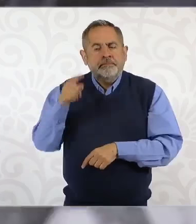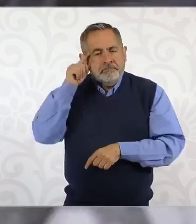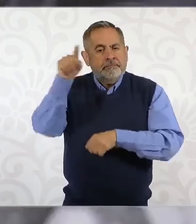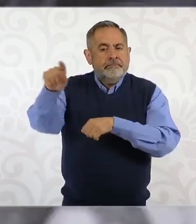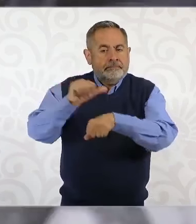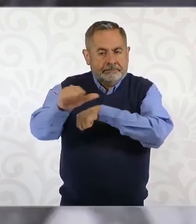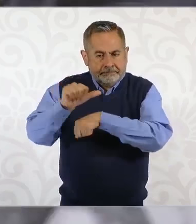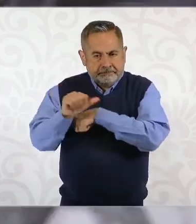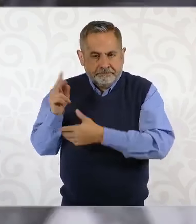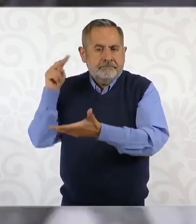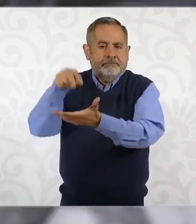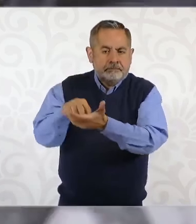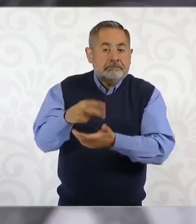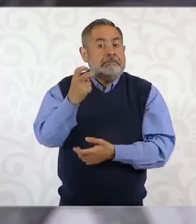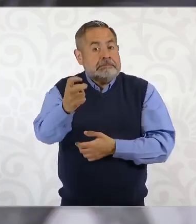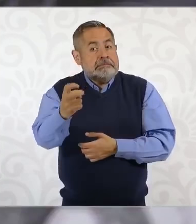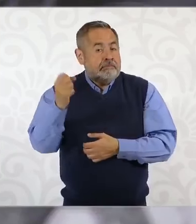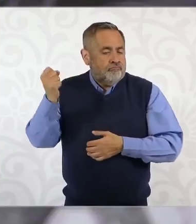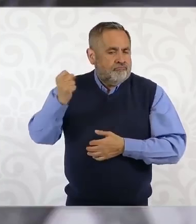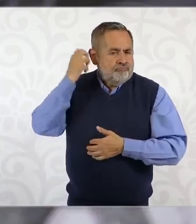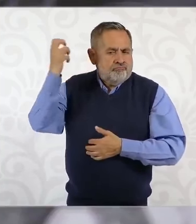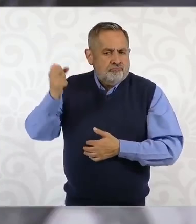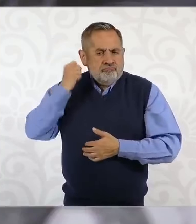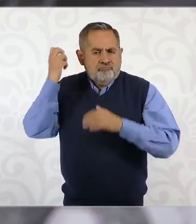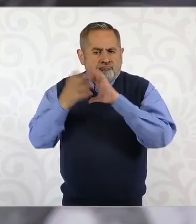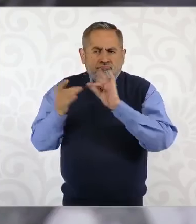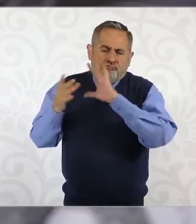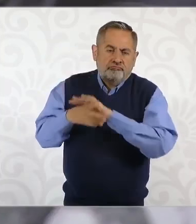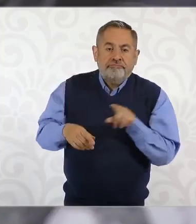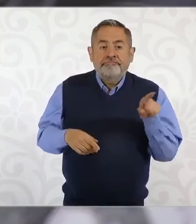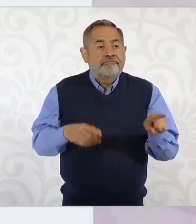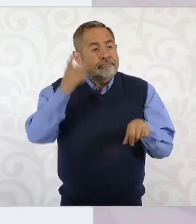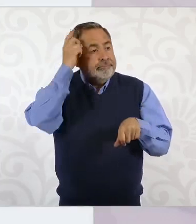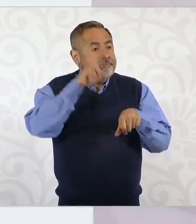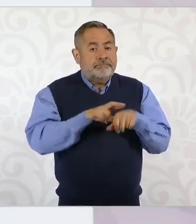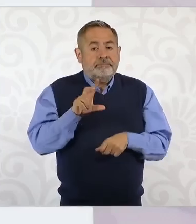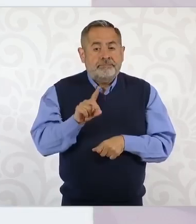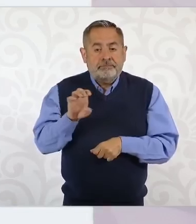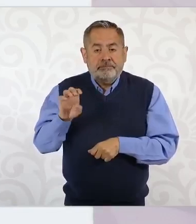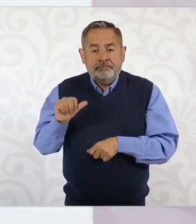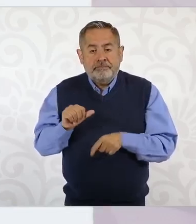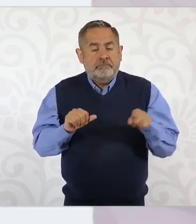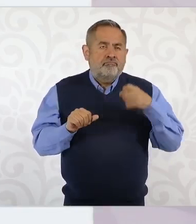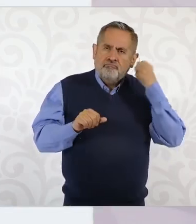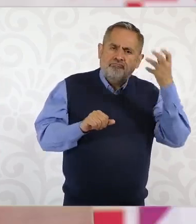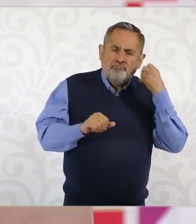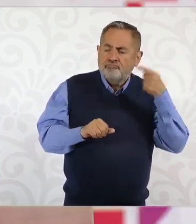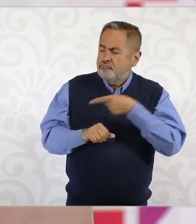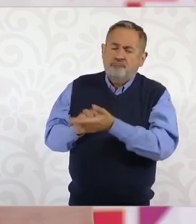Fue ahí, y así fue la presentación en efecto del directivo de la DEA en este momento hacia